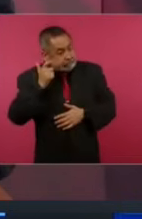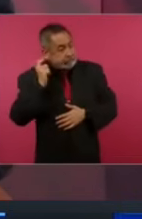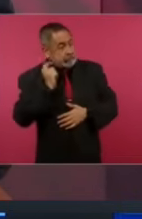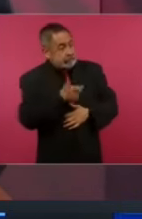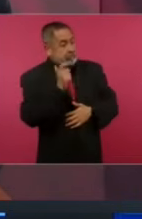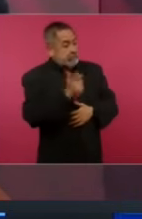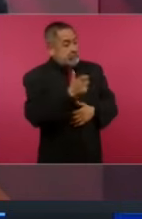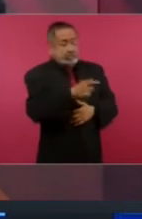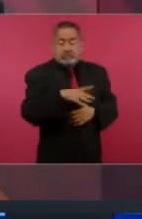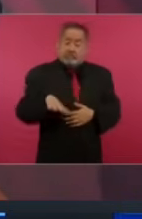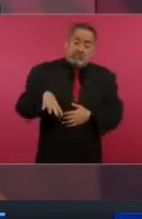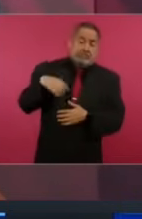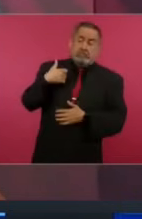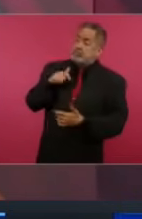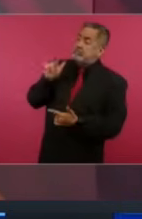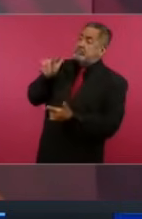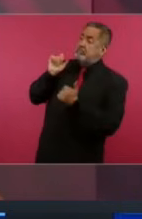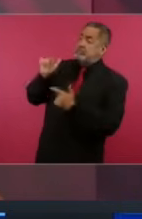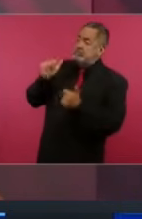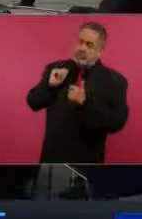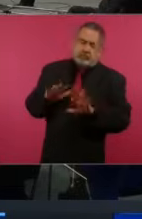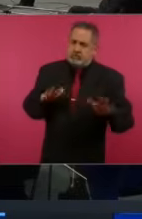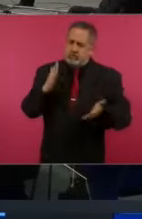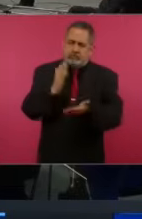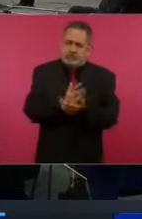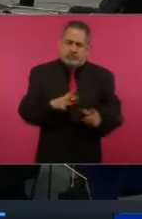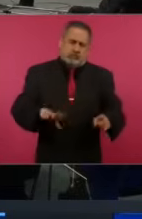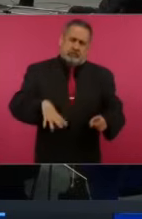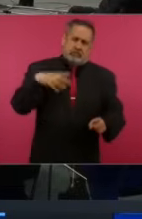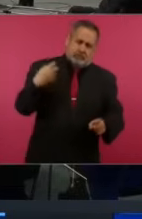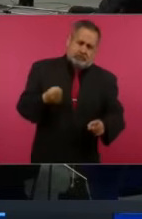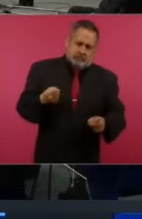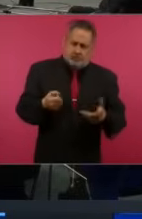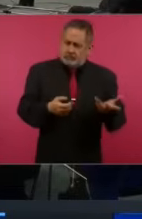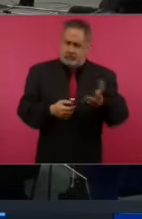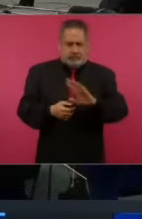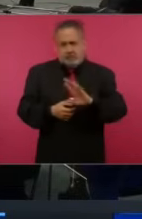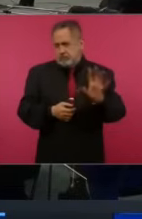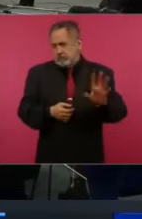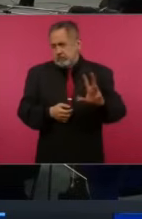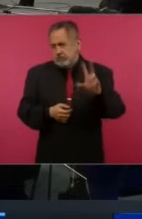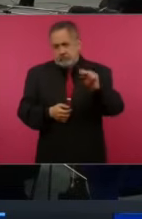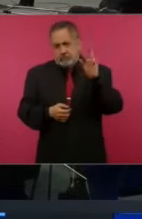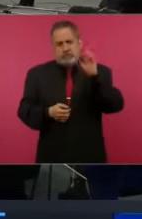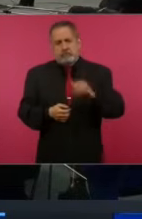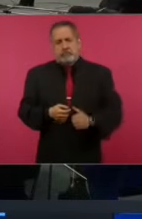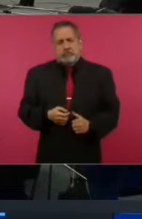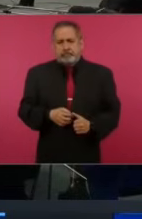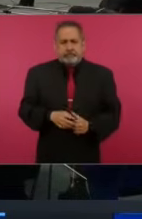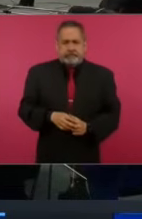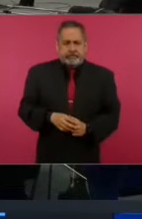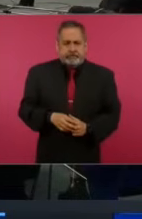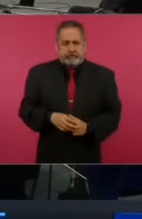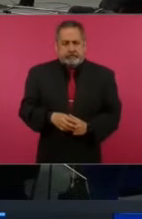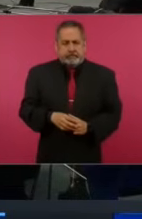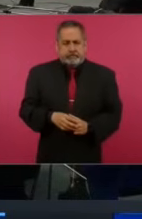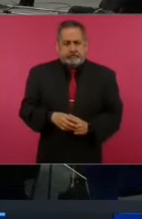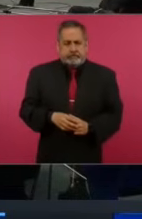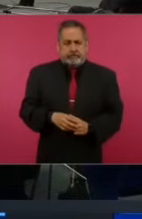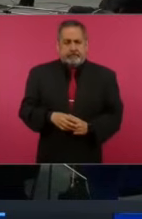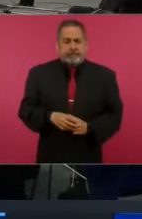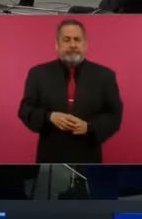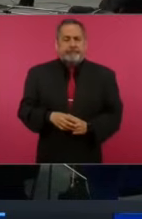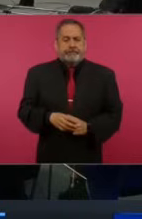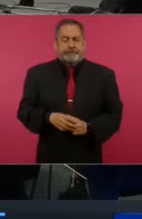el financiero, que no era nada más Bloomberg, y ella se quiso hacer pasar la muy fina, hemos hecho una investigación en